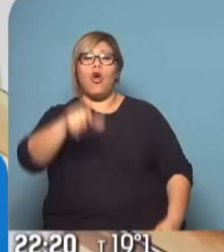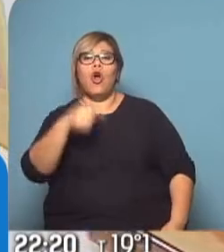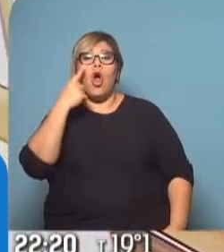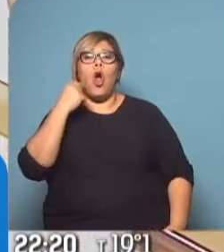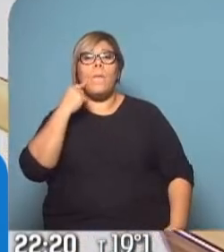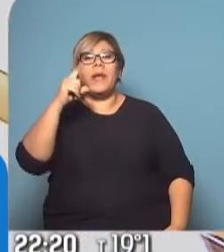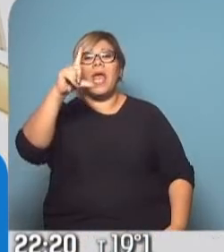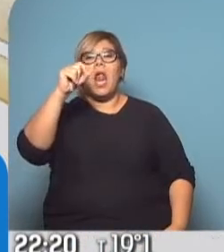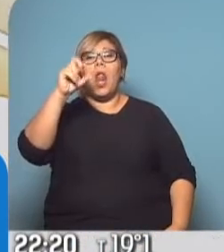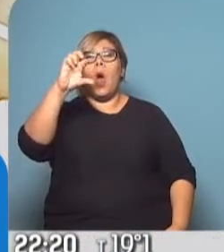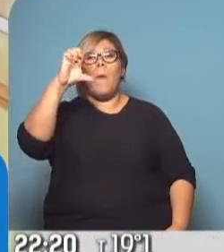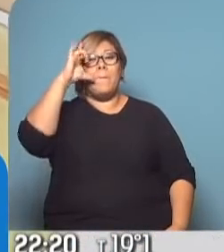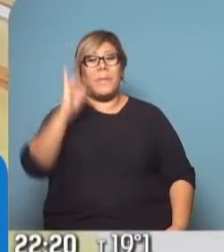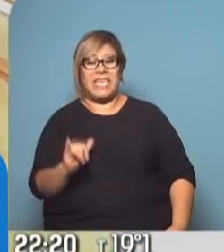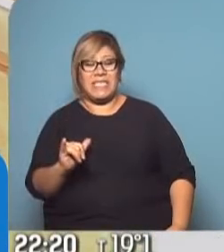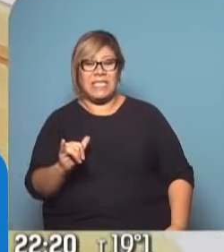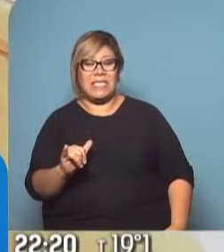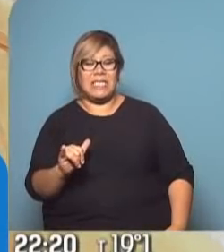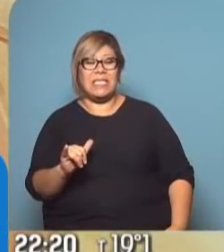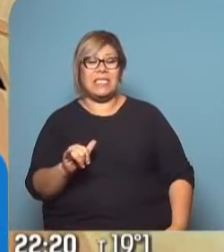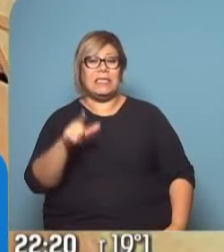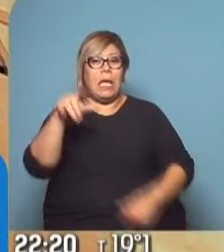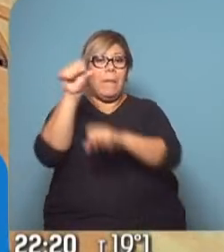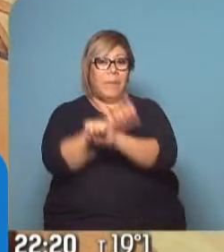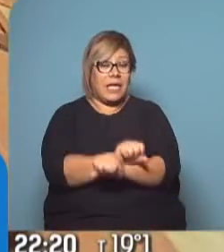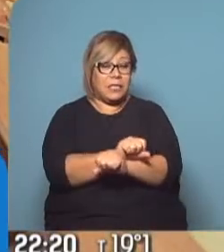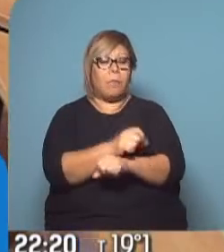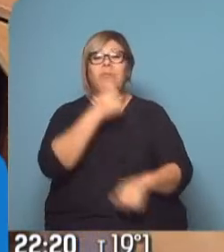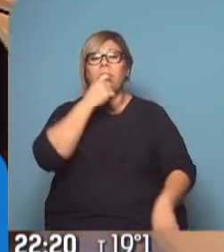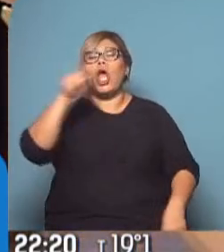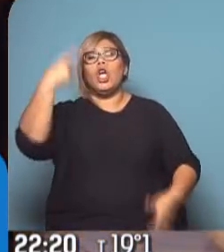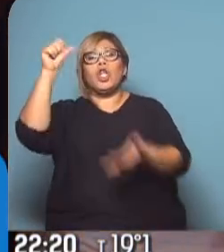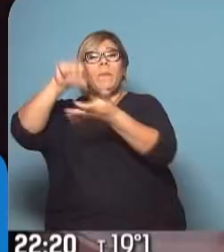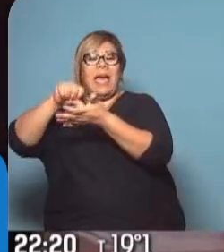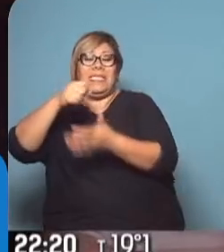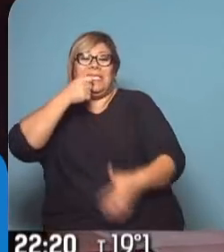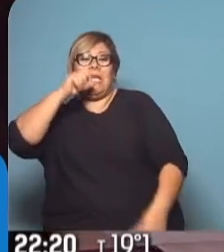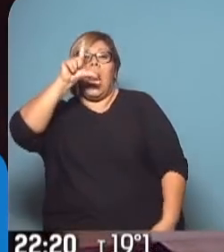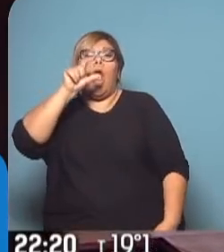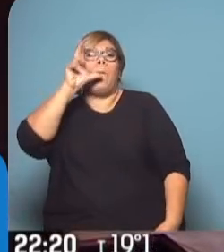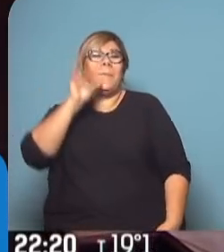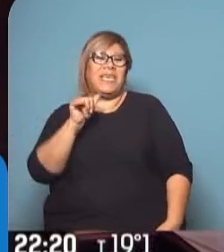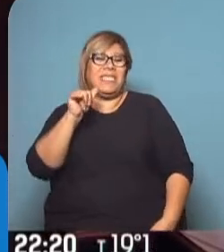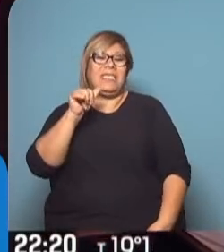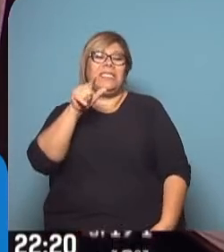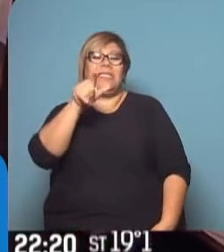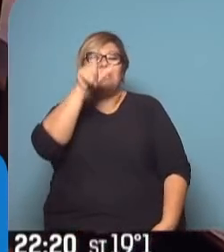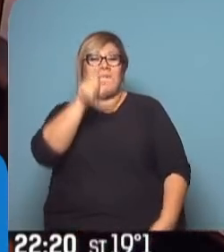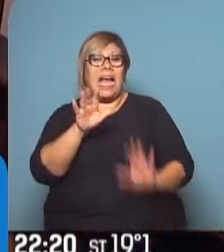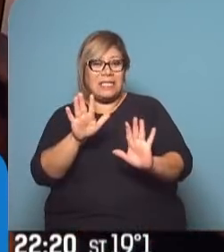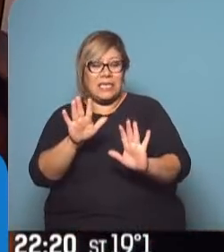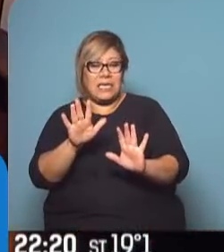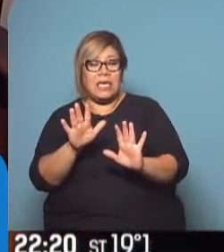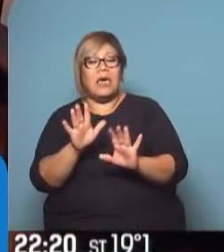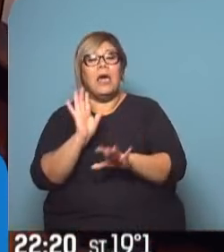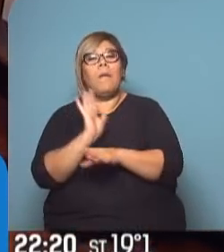por los hechos de que es acusado, podría ser en otro país considerado un terrorista? En este caso es una víctima con un preso político,